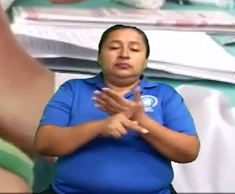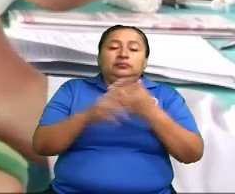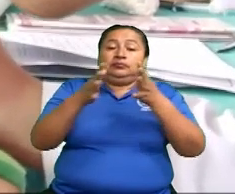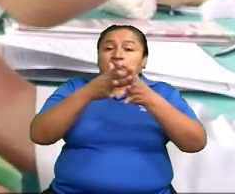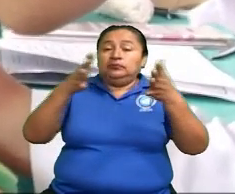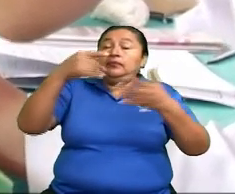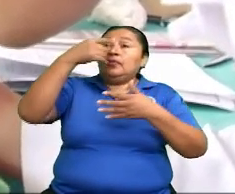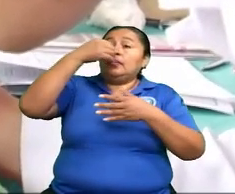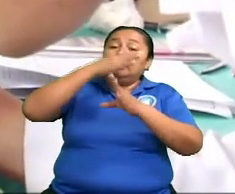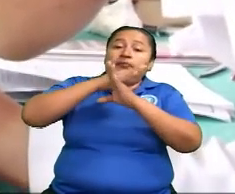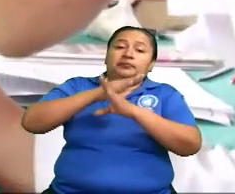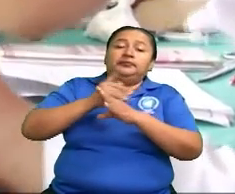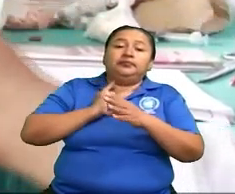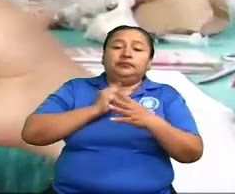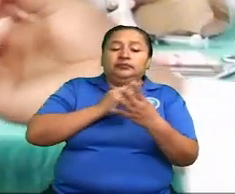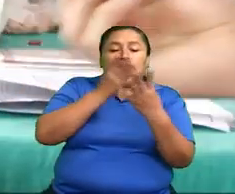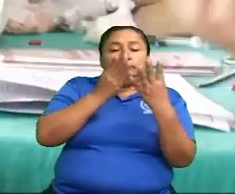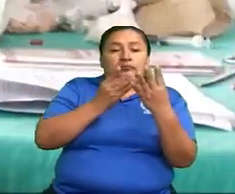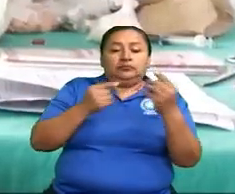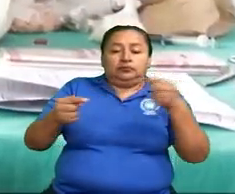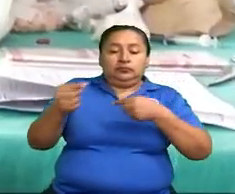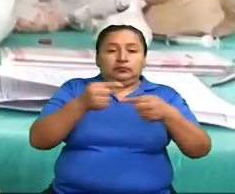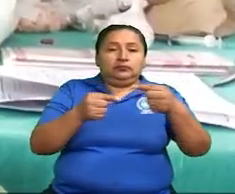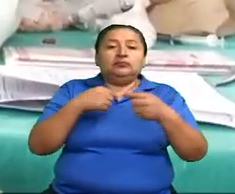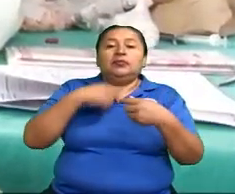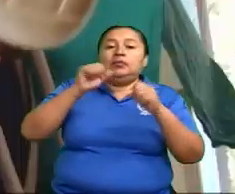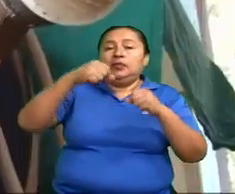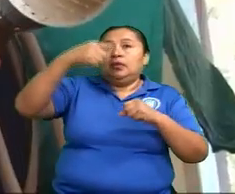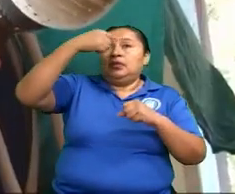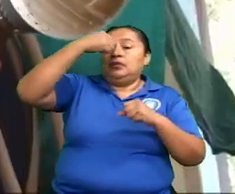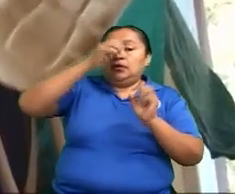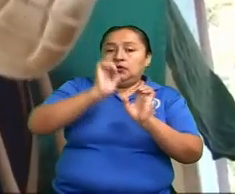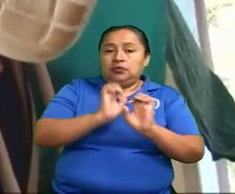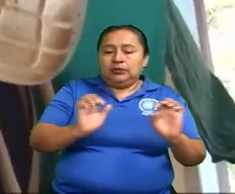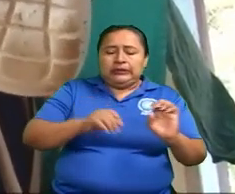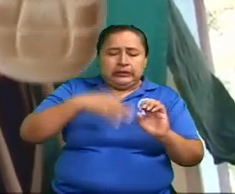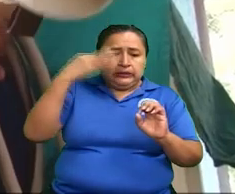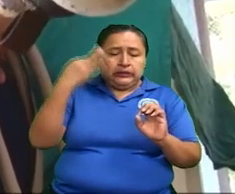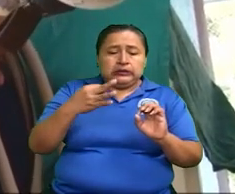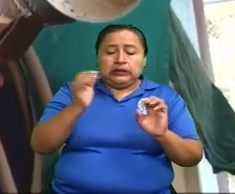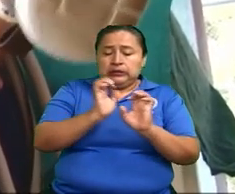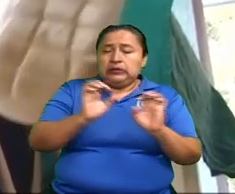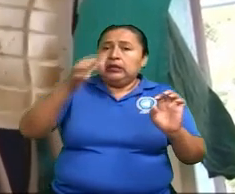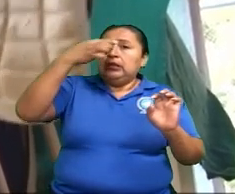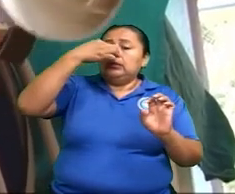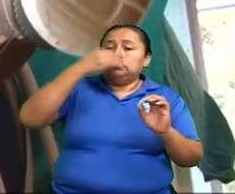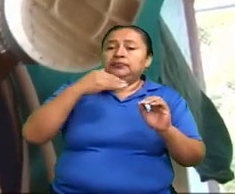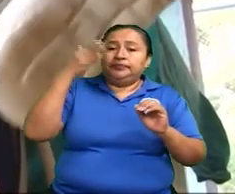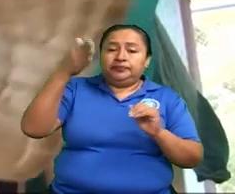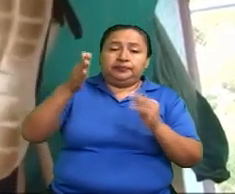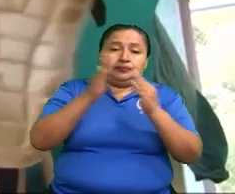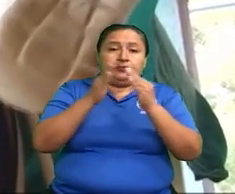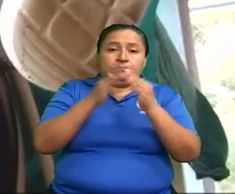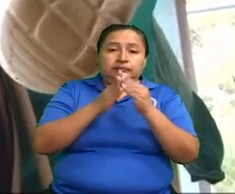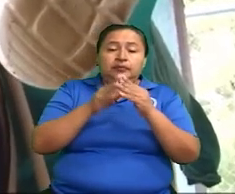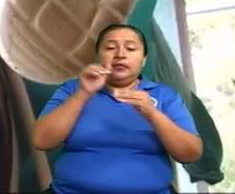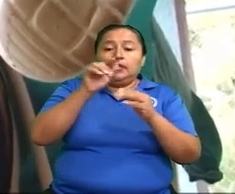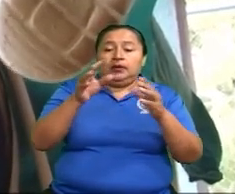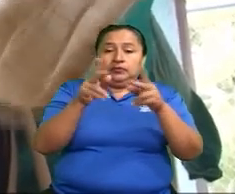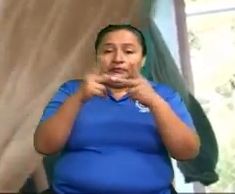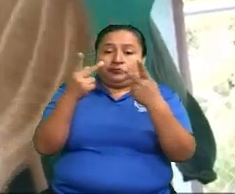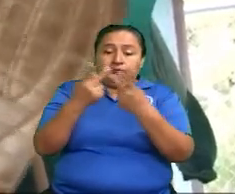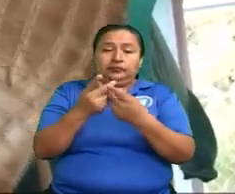inmunizaciones, tiene 4 estrategias para vacunar a nuestros niños, garantizar la vacuna hasta la casa, hasta la